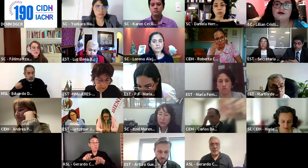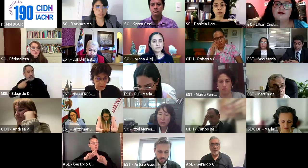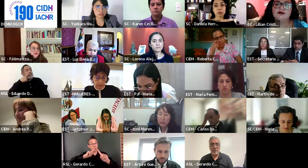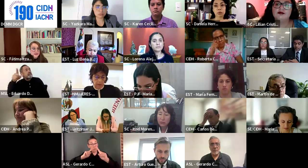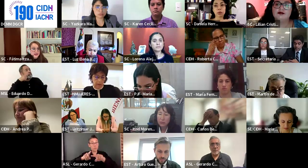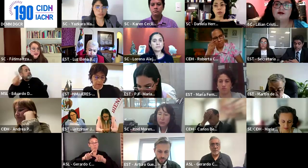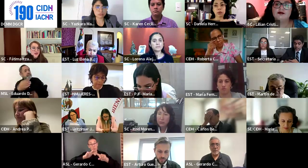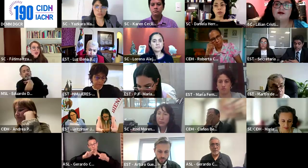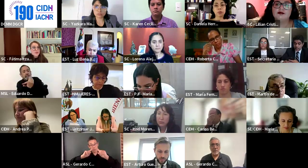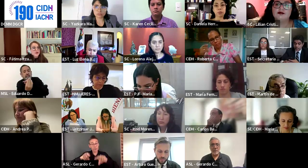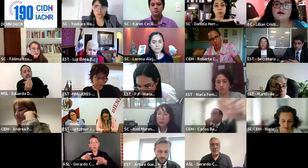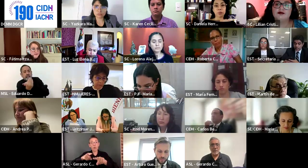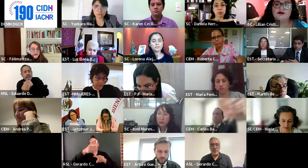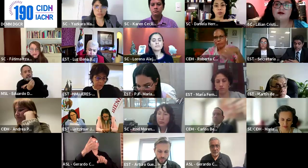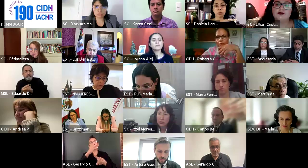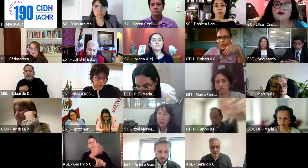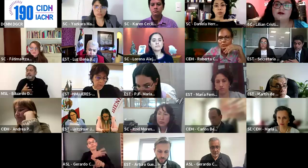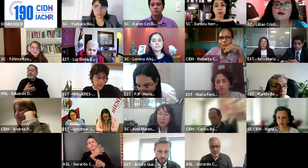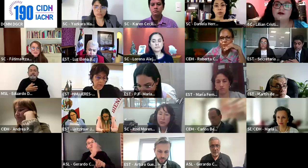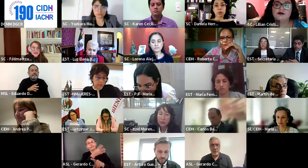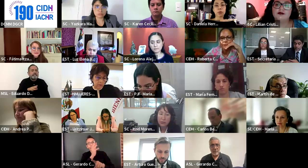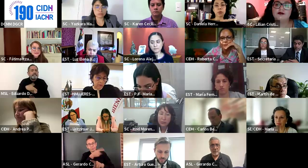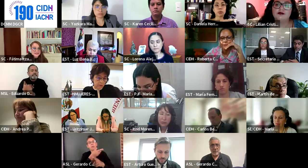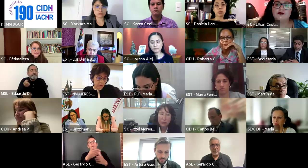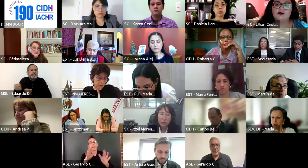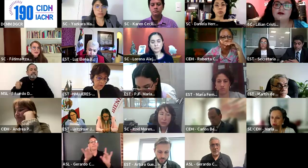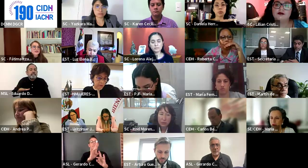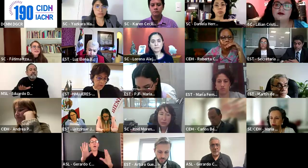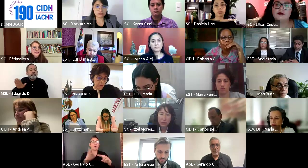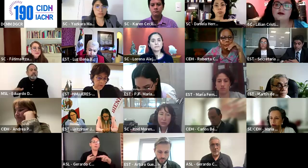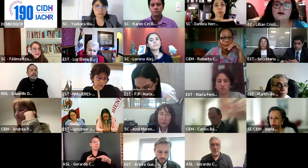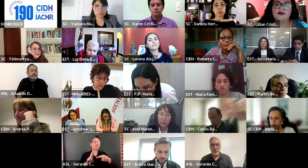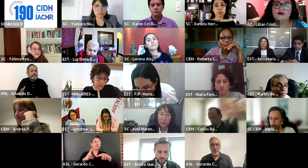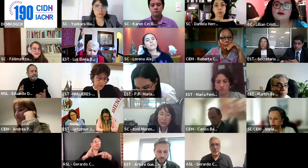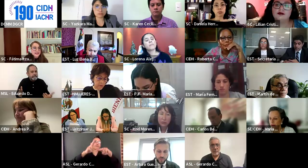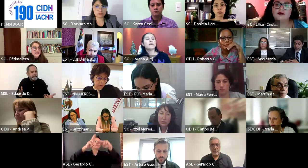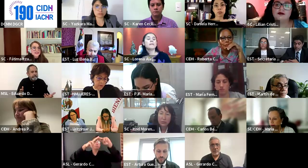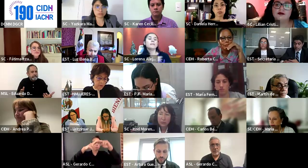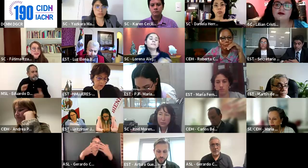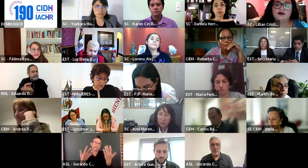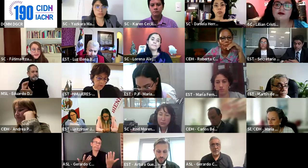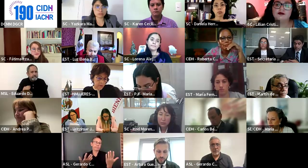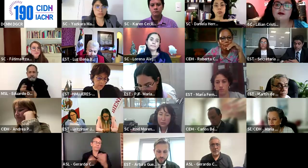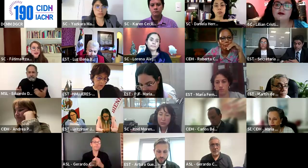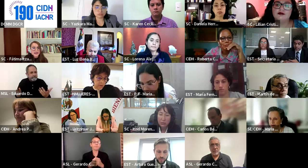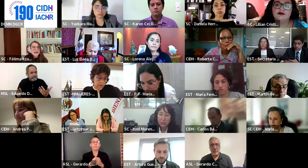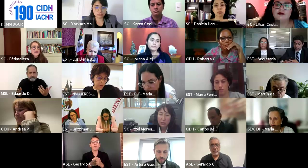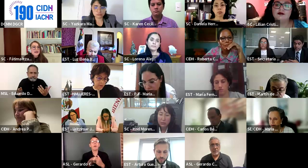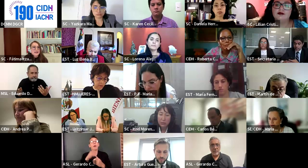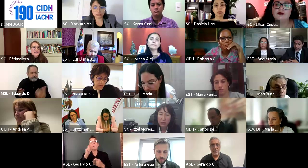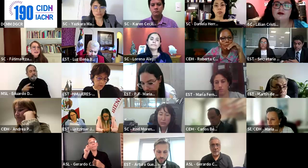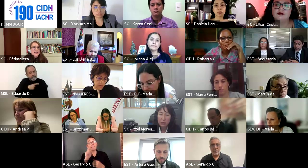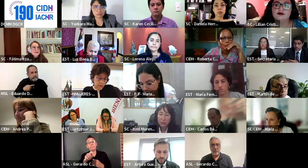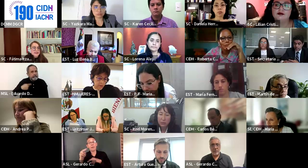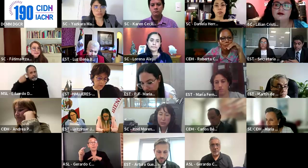violencia permitió escalar. Por otra parte, es necesario tener presente que las medidas para